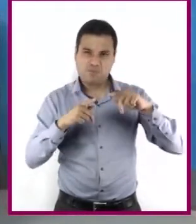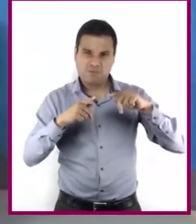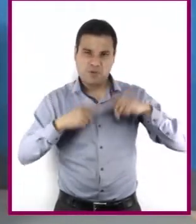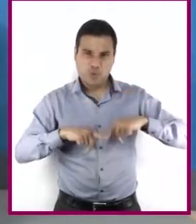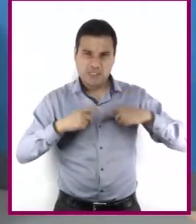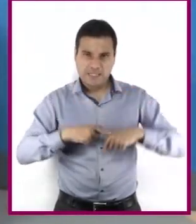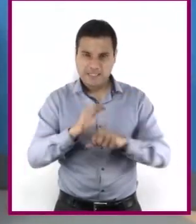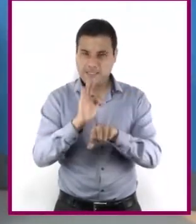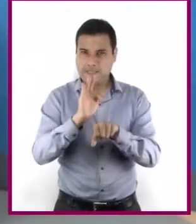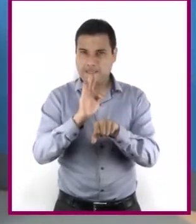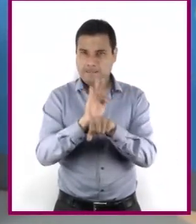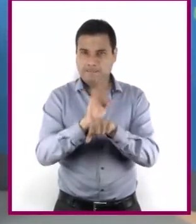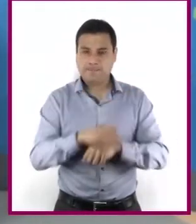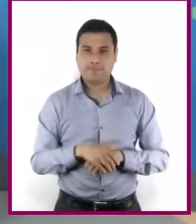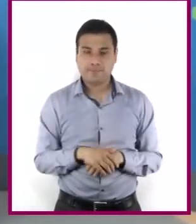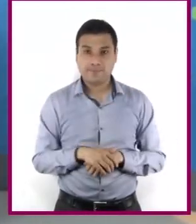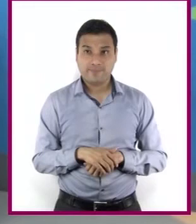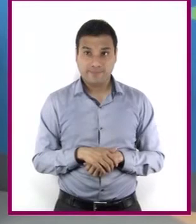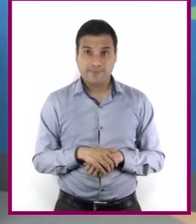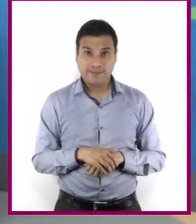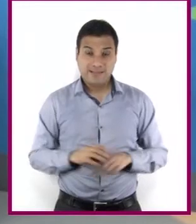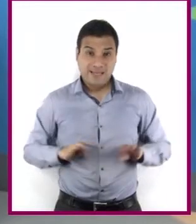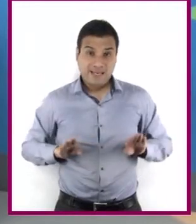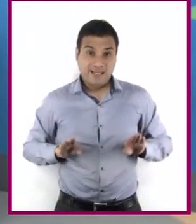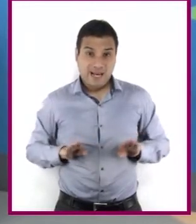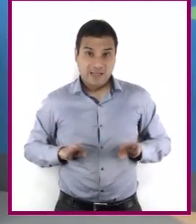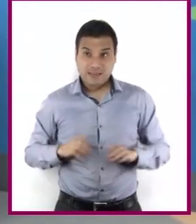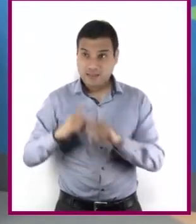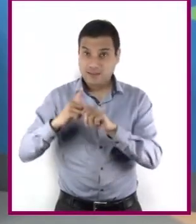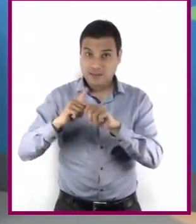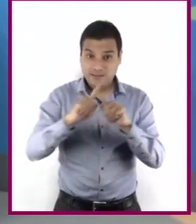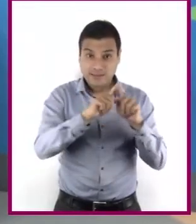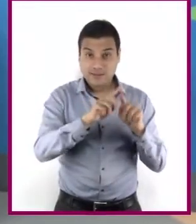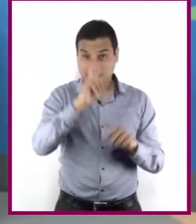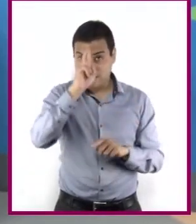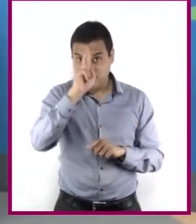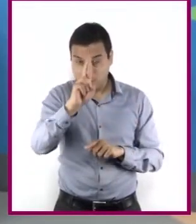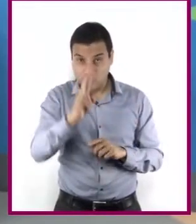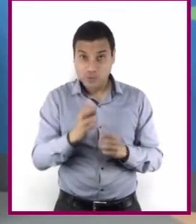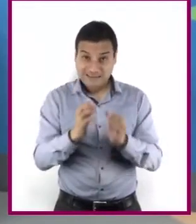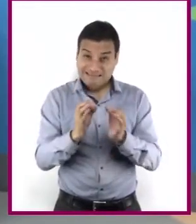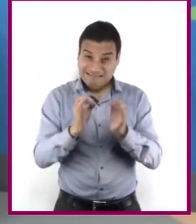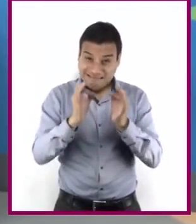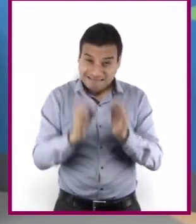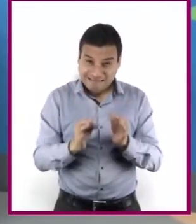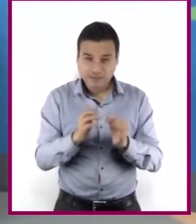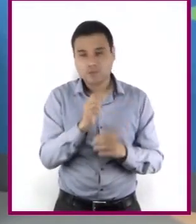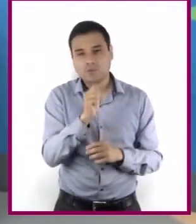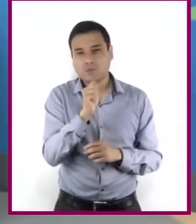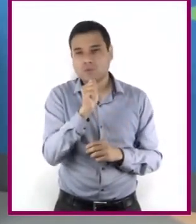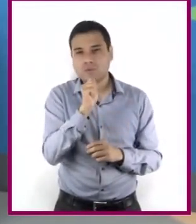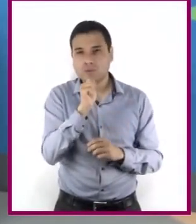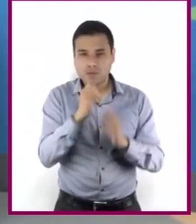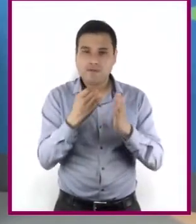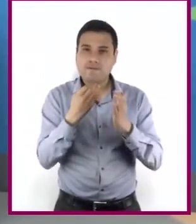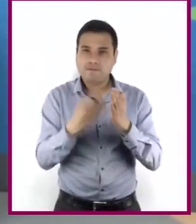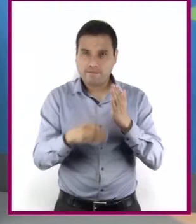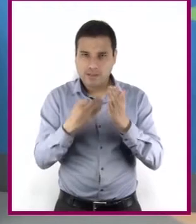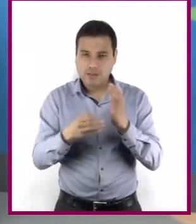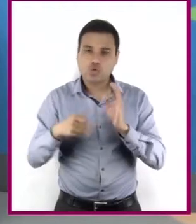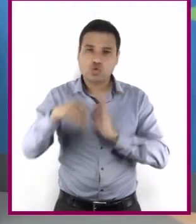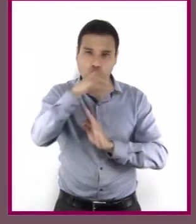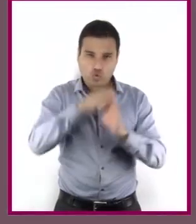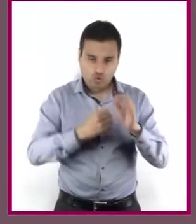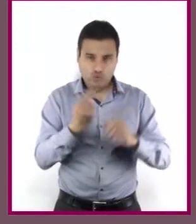discriminación, el respeto a la diversidad sigue siendo una asignatura pendiente y en la que debemos trabajar todas